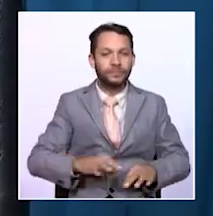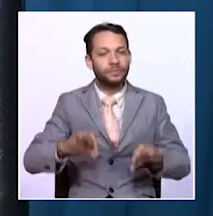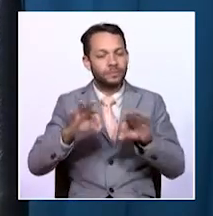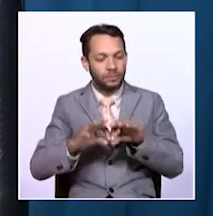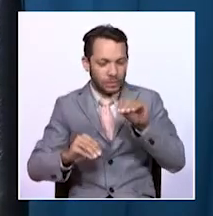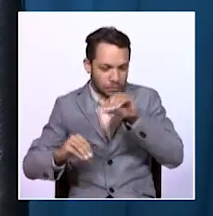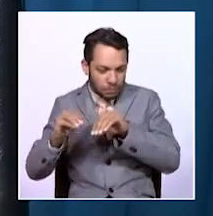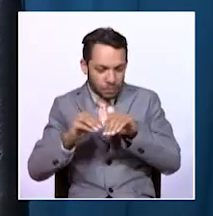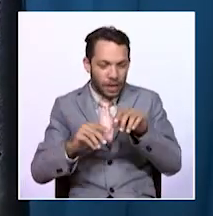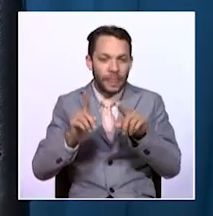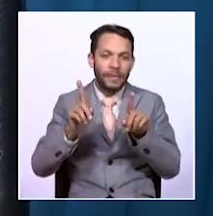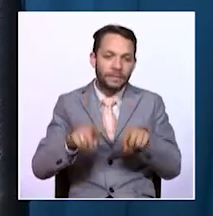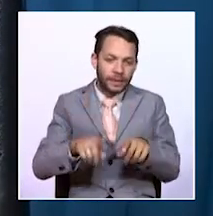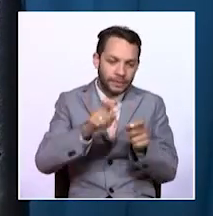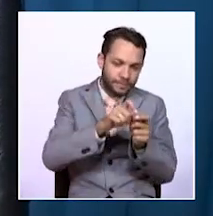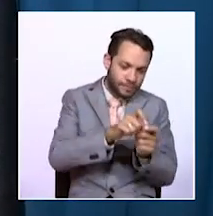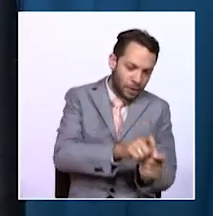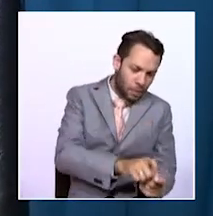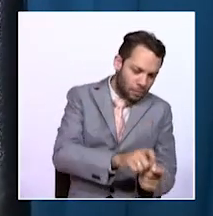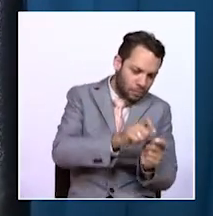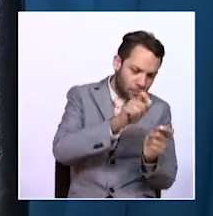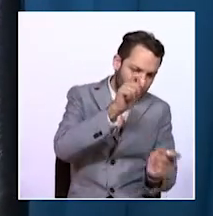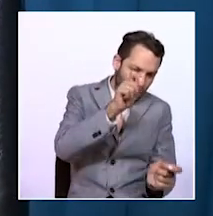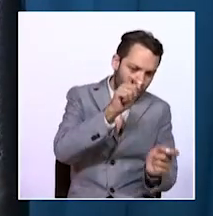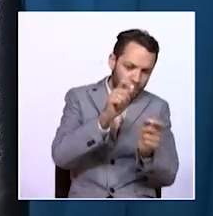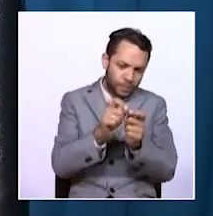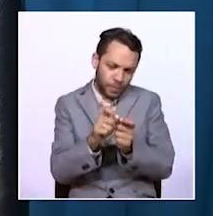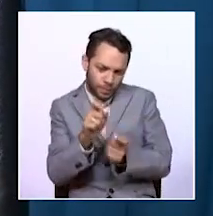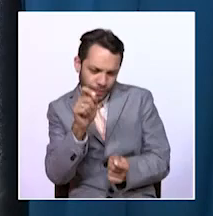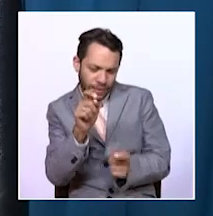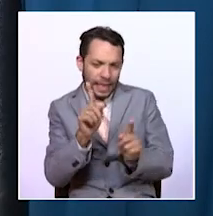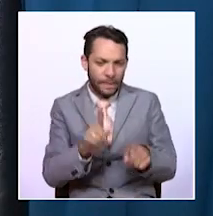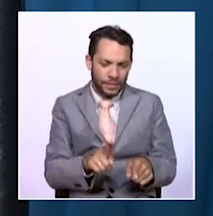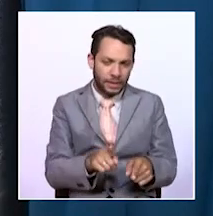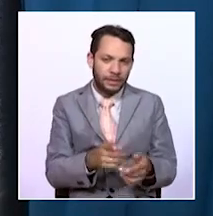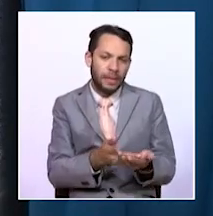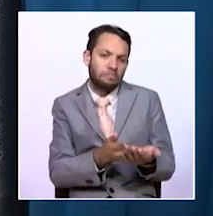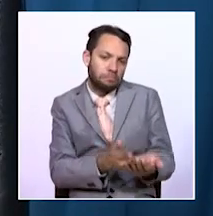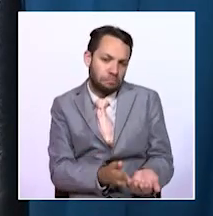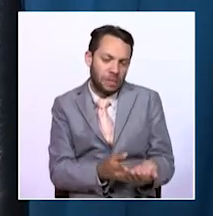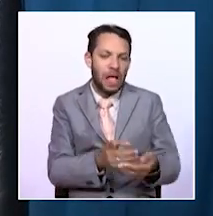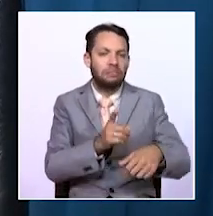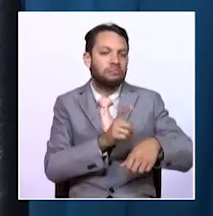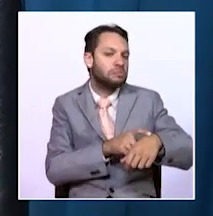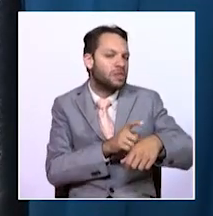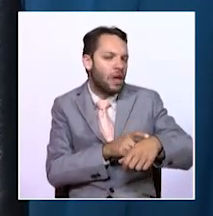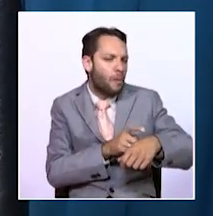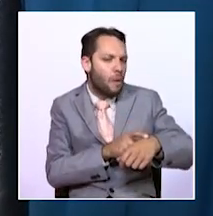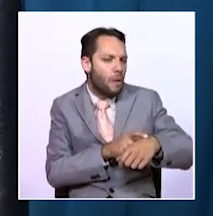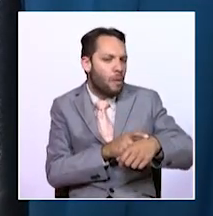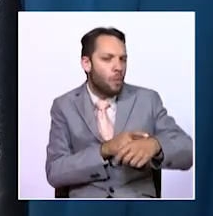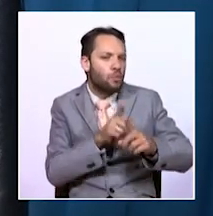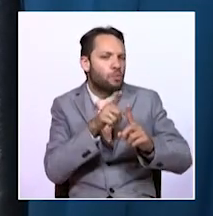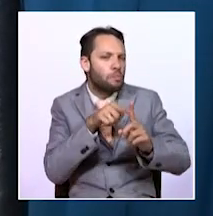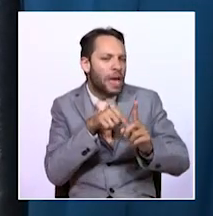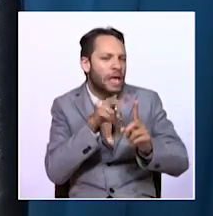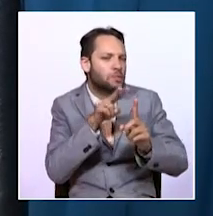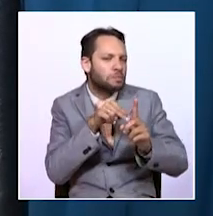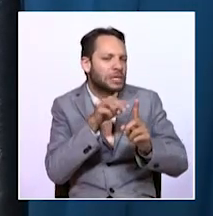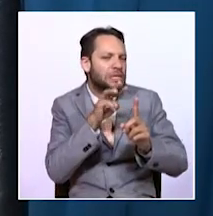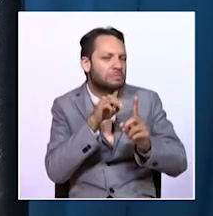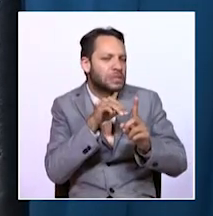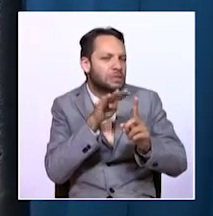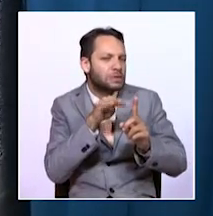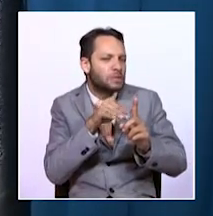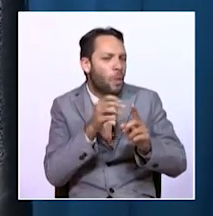mediciones también normalmente en esa ecografía y vemos qué edad por las dimensiones de los